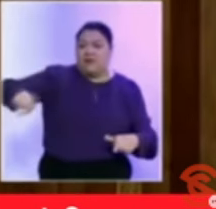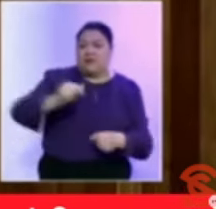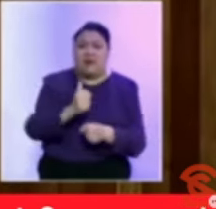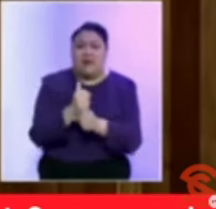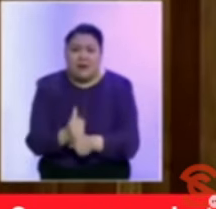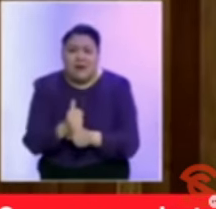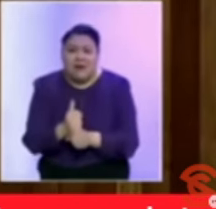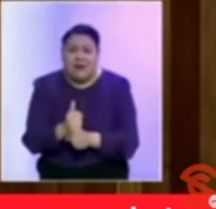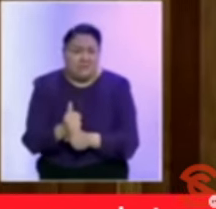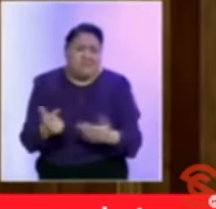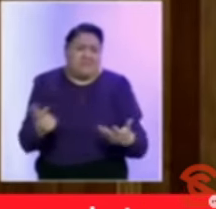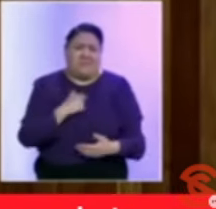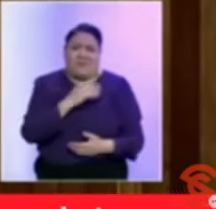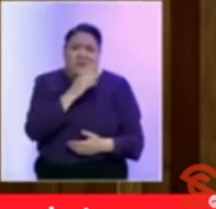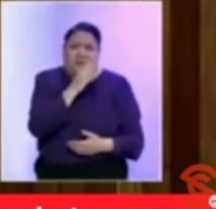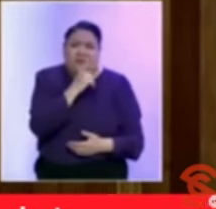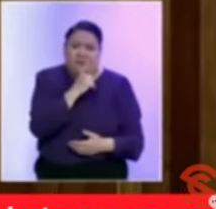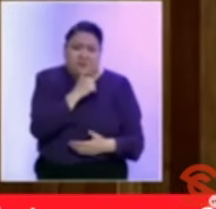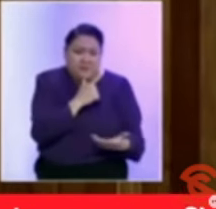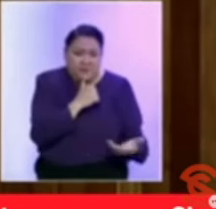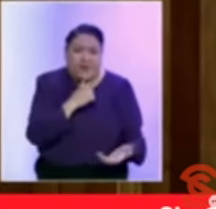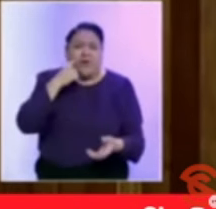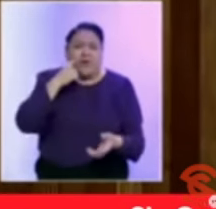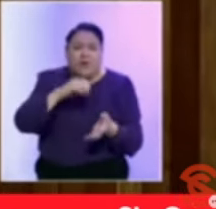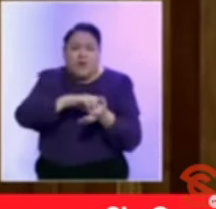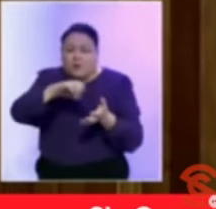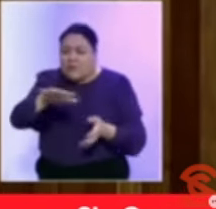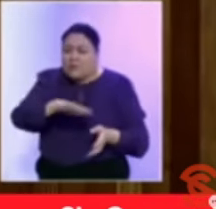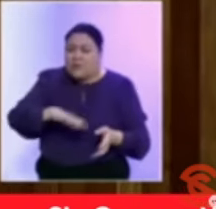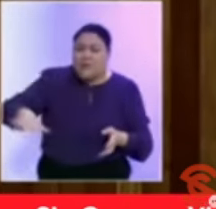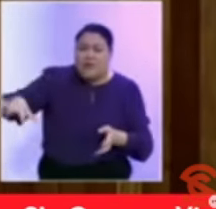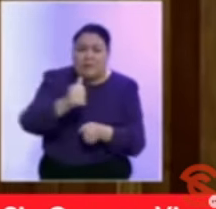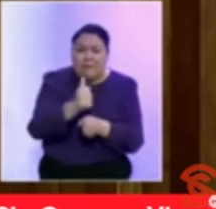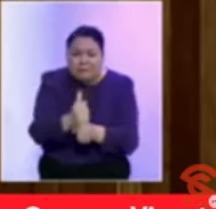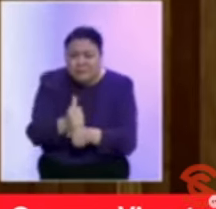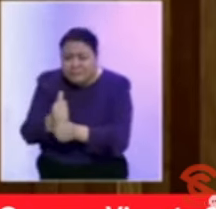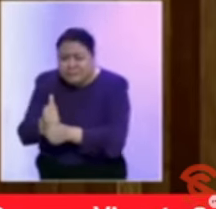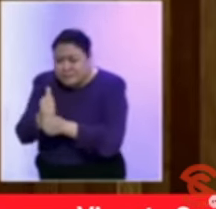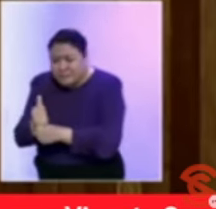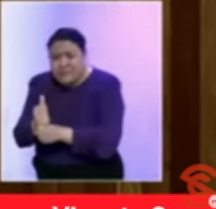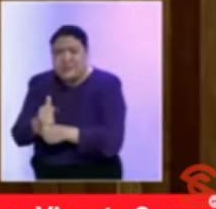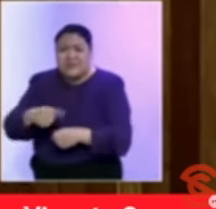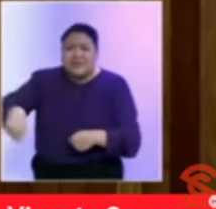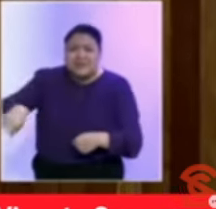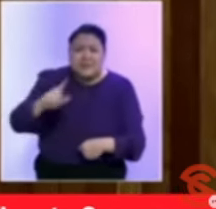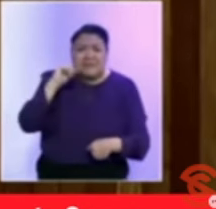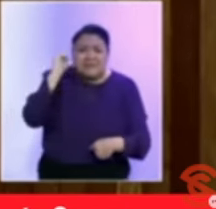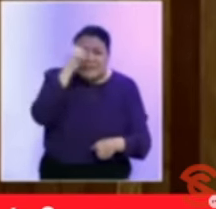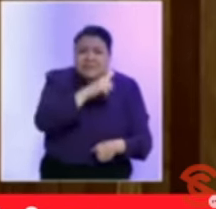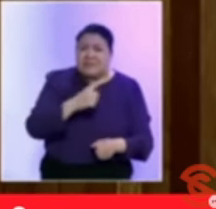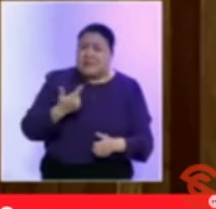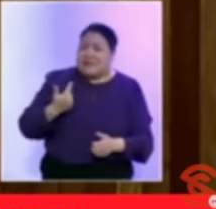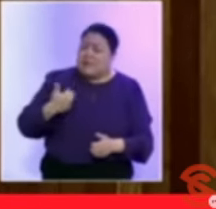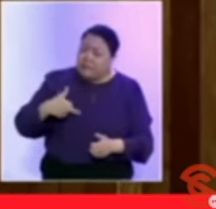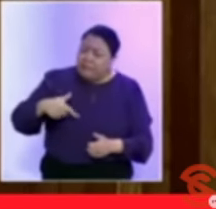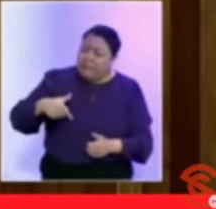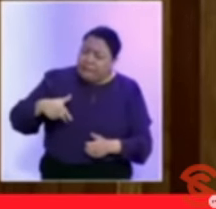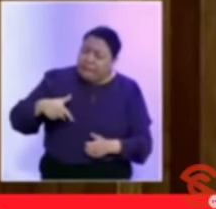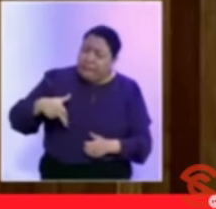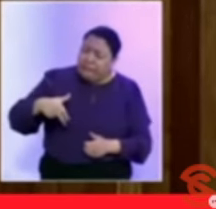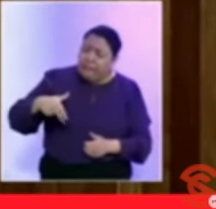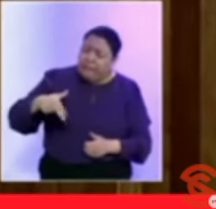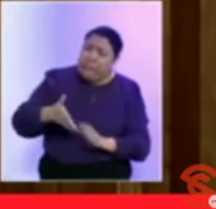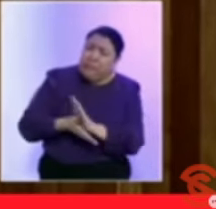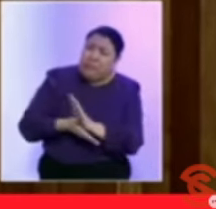derechos es decir es falsa la libertad del que debe cruzar kilómetros para migrar